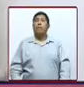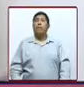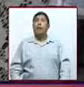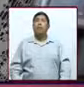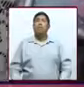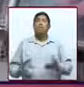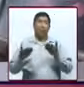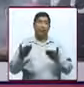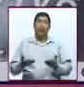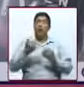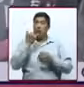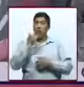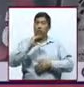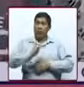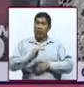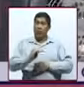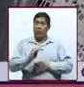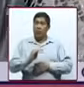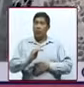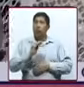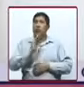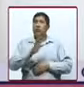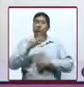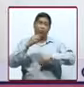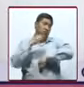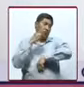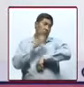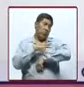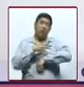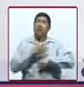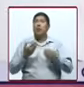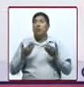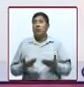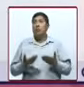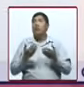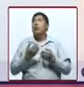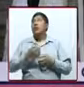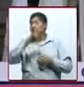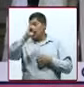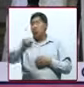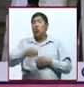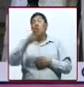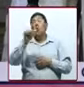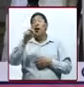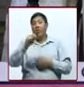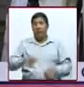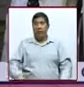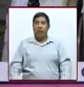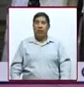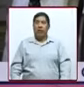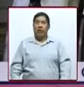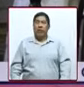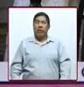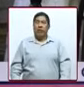Aquí es cuando es chiquito, justo para su bautizo está acá Juan Diego.